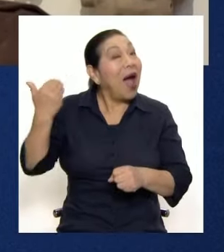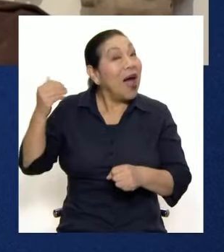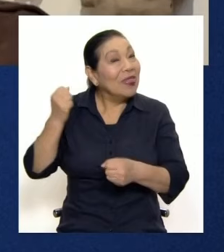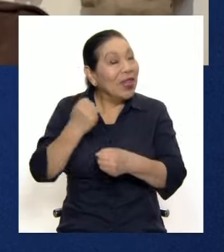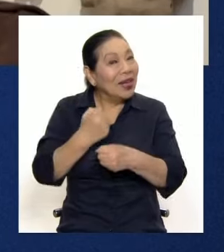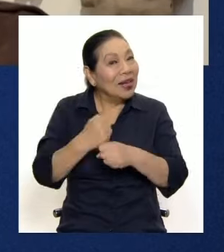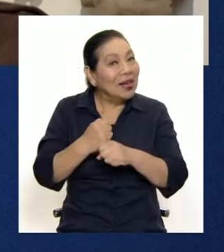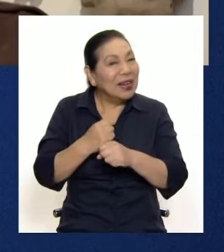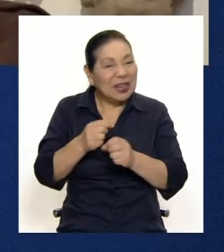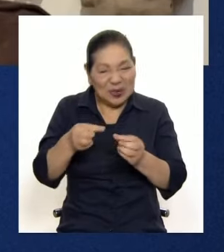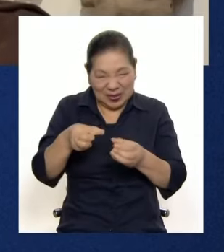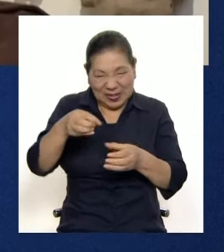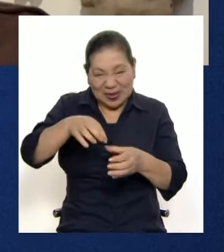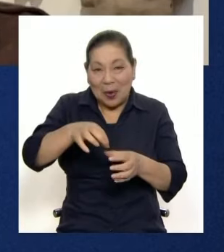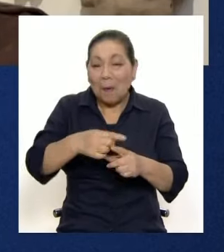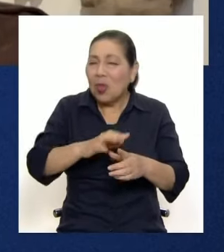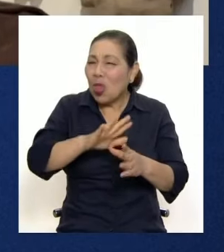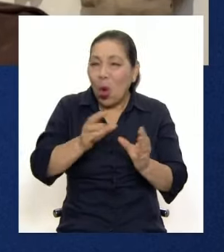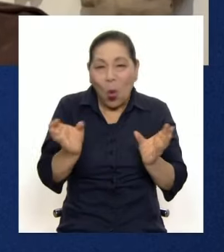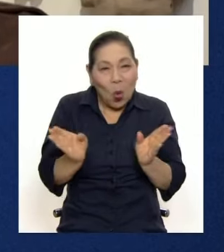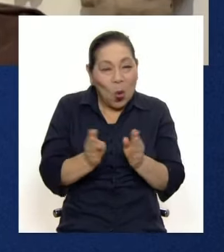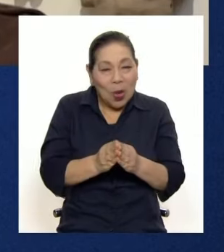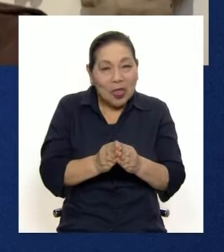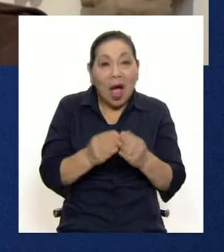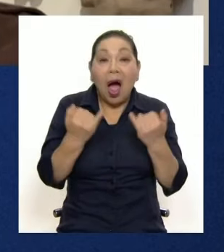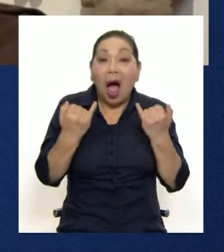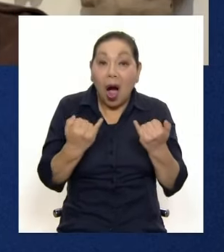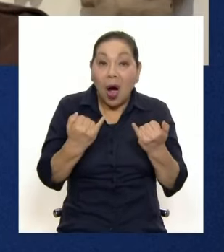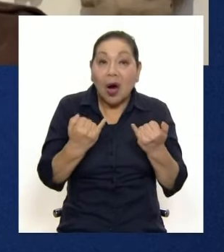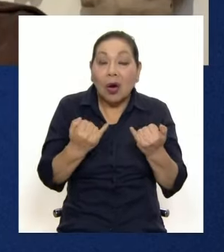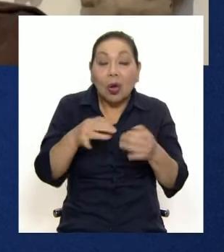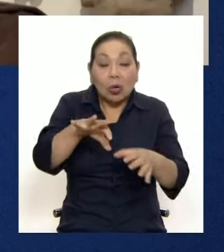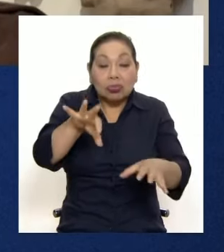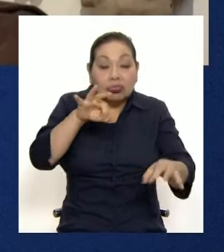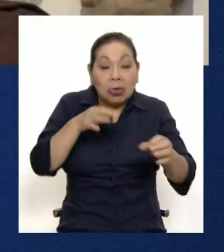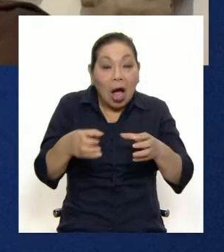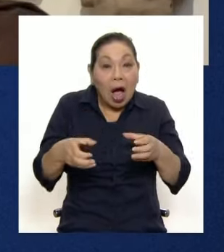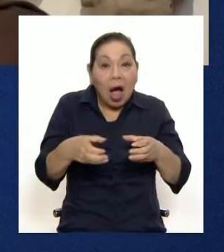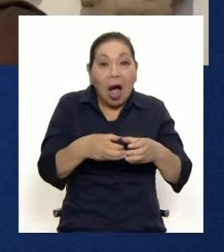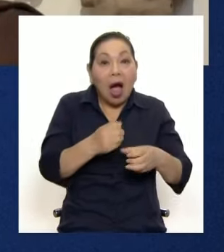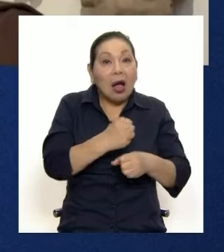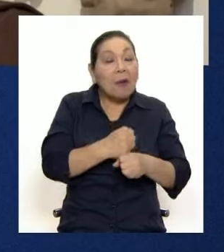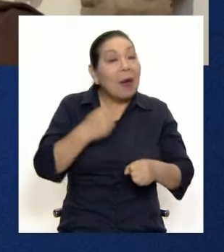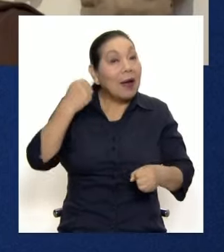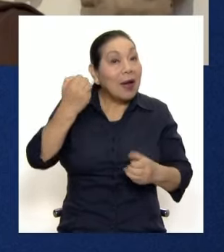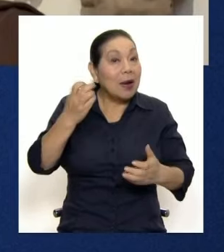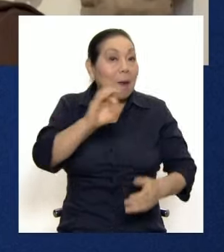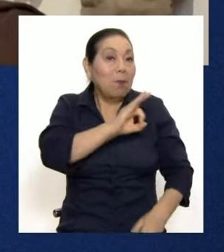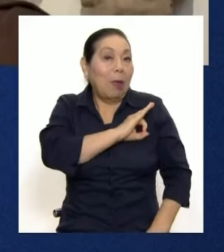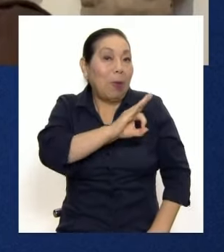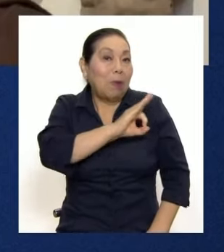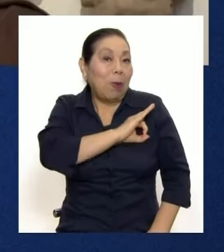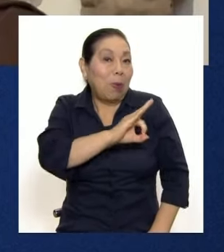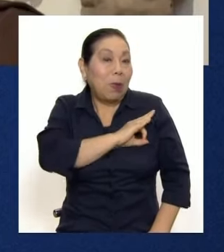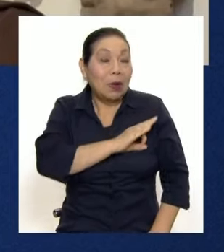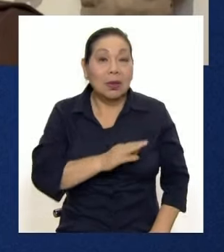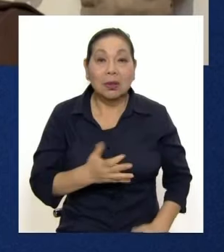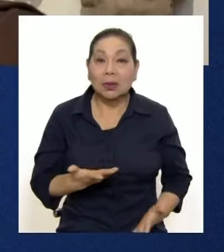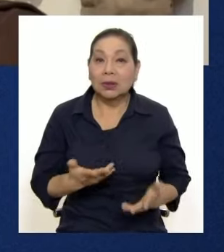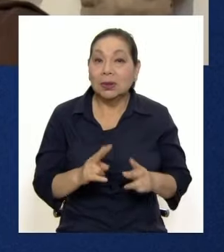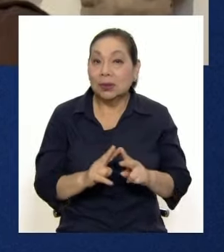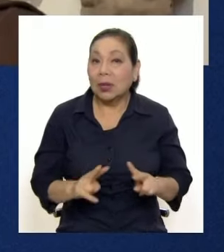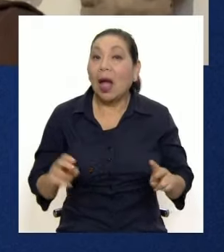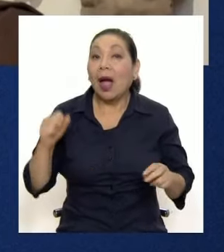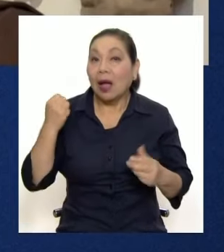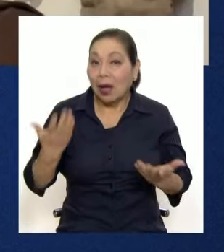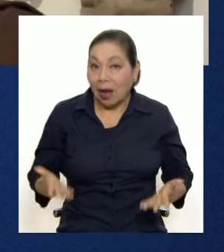exportaba granel todo junto hoy día se selecciona el café y el Perú gana premios y gana valor